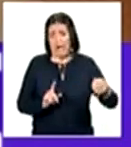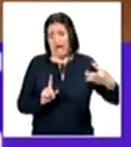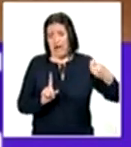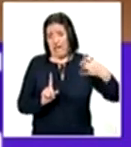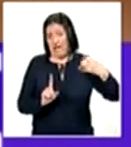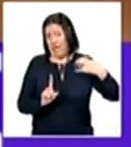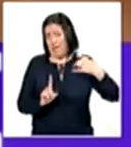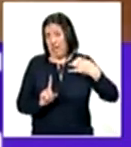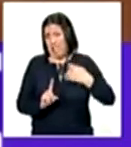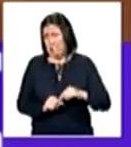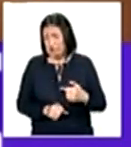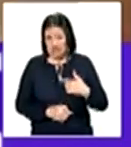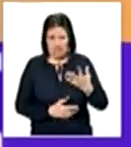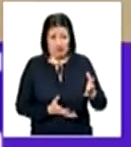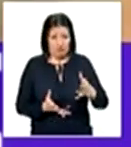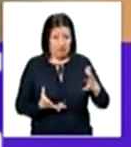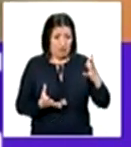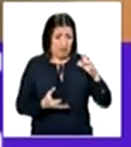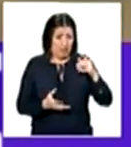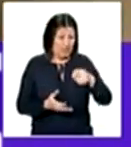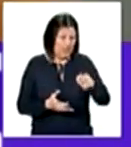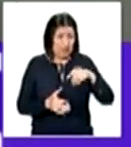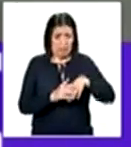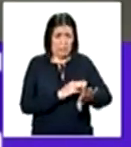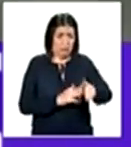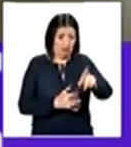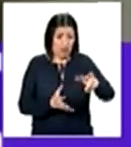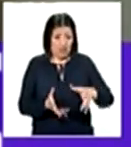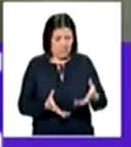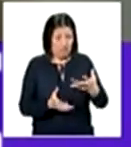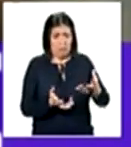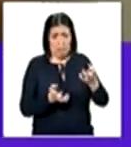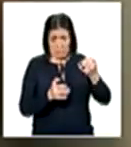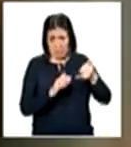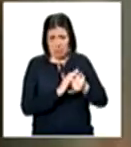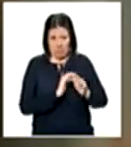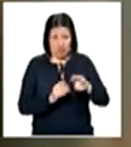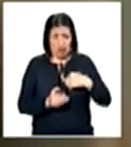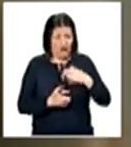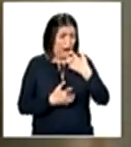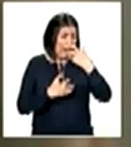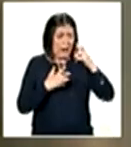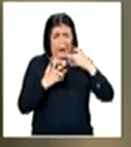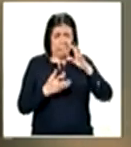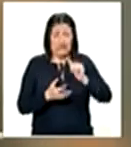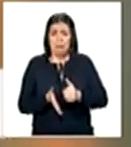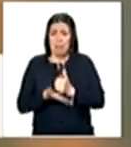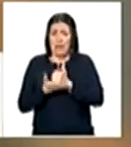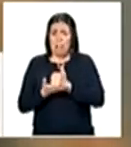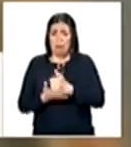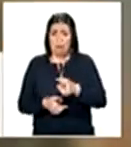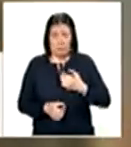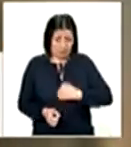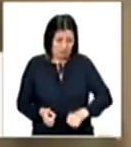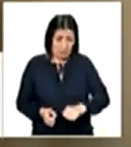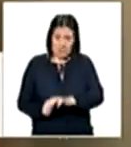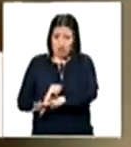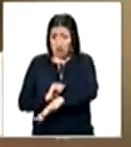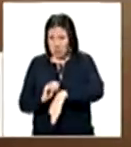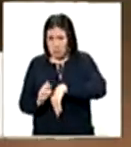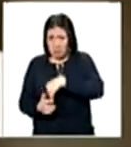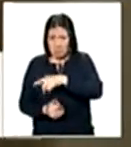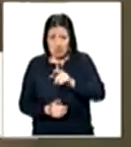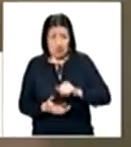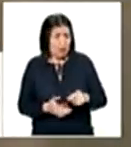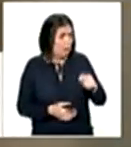gritarme, no sé, a decirme, y me agarró acá adentro y me quería violar. Y yo empecé a gritar, pedí auxilio, mi hijito salió. Y